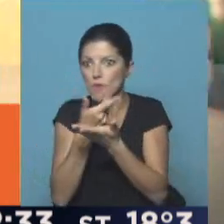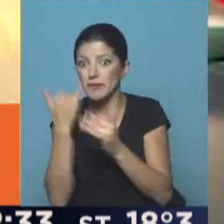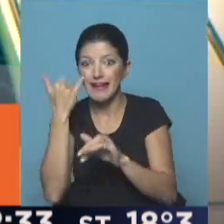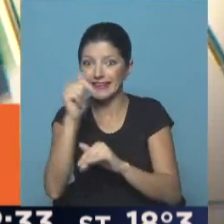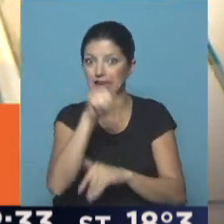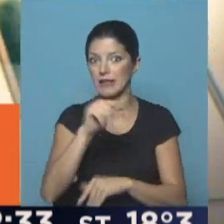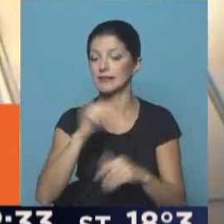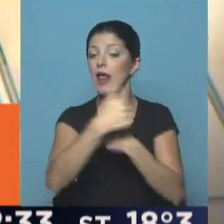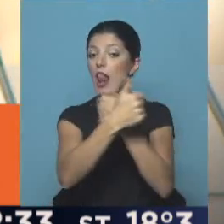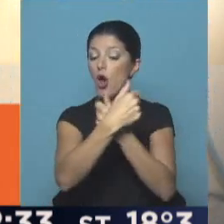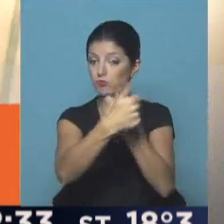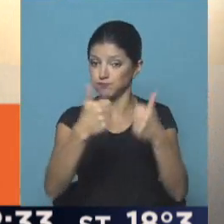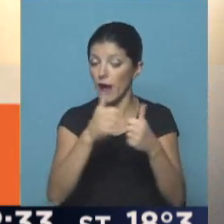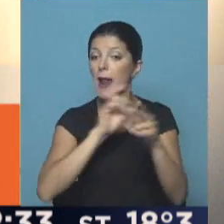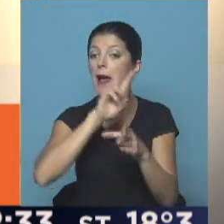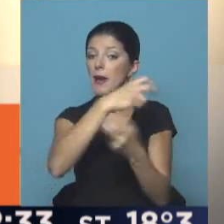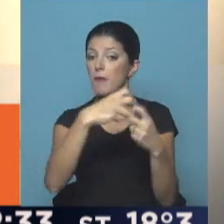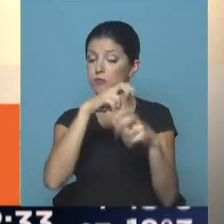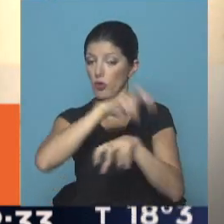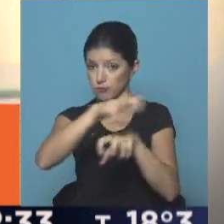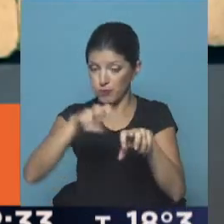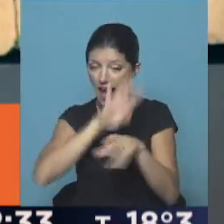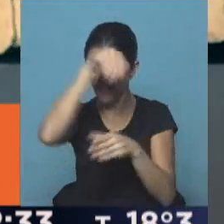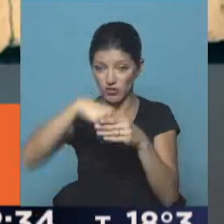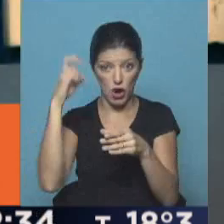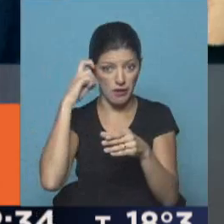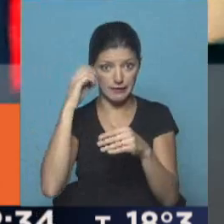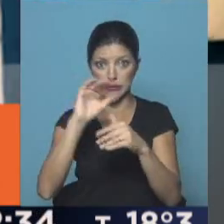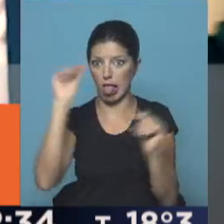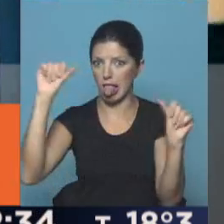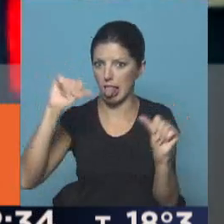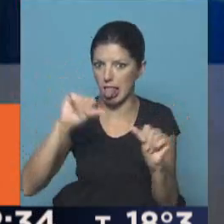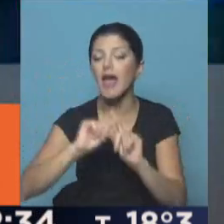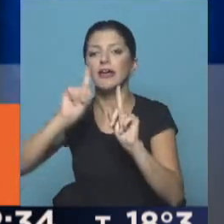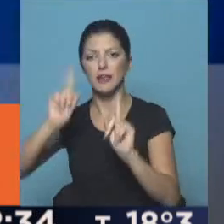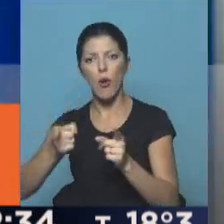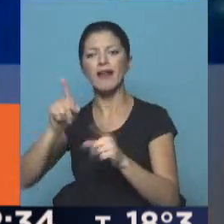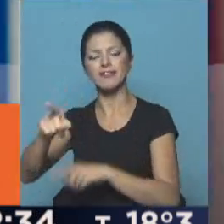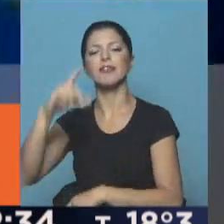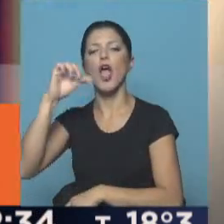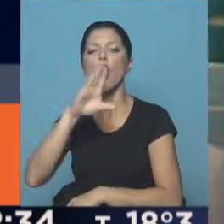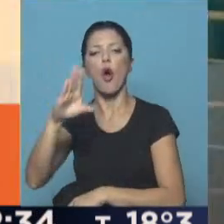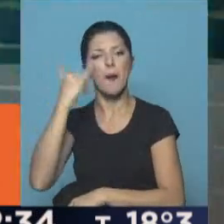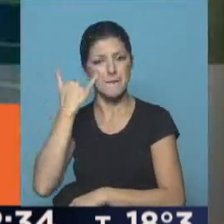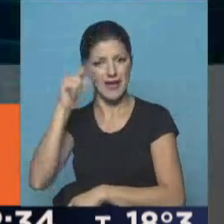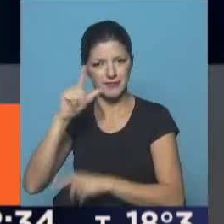pérdida de la mayoría parlamentaria para el oficialismo y una sorprendentemente buena performance electoral del